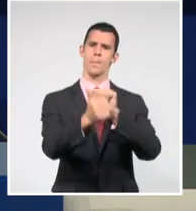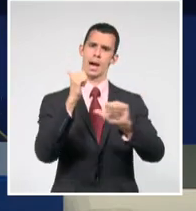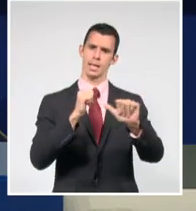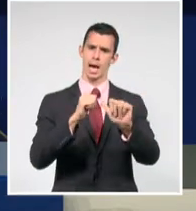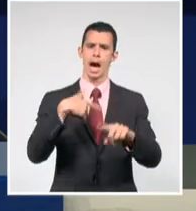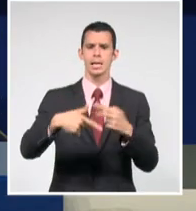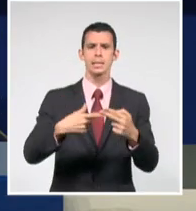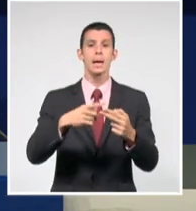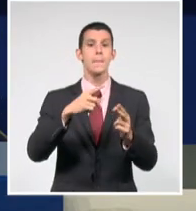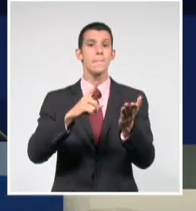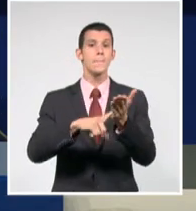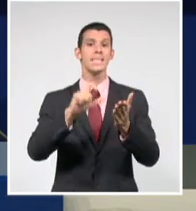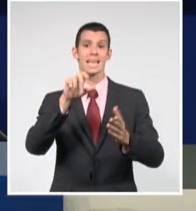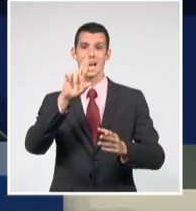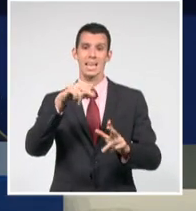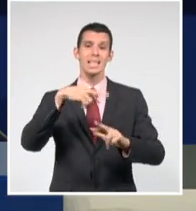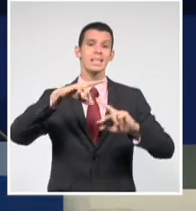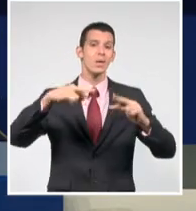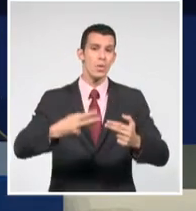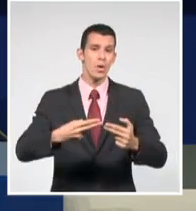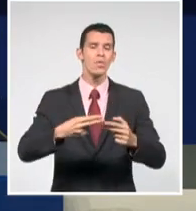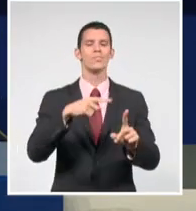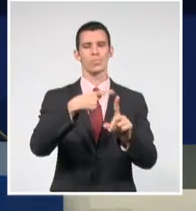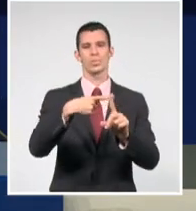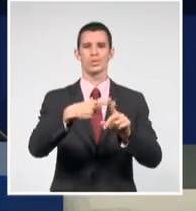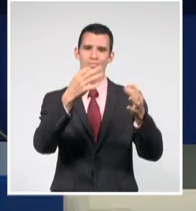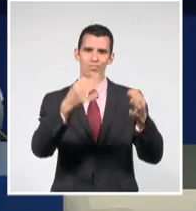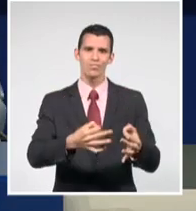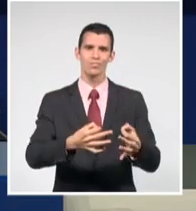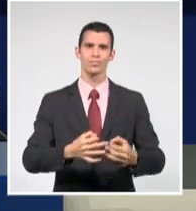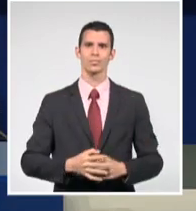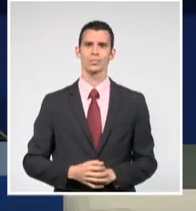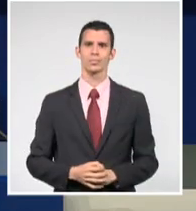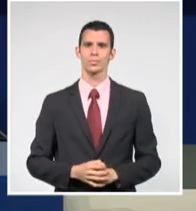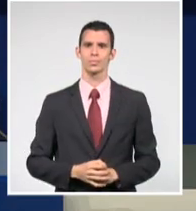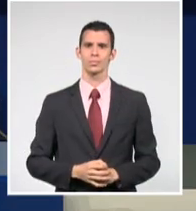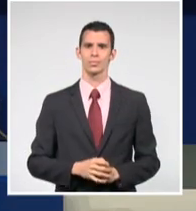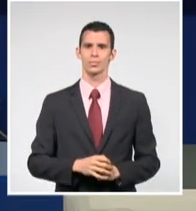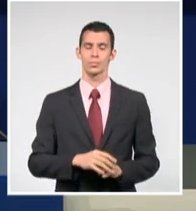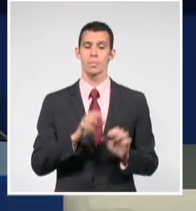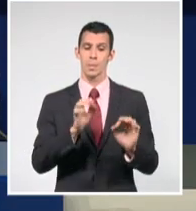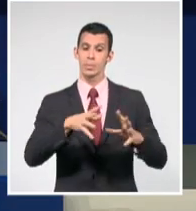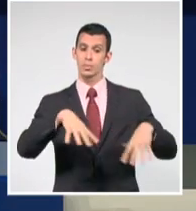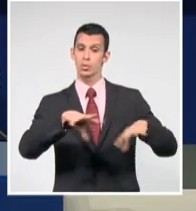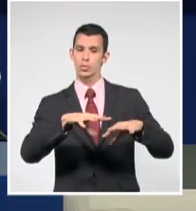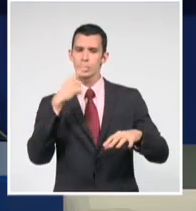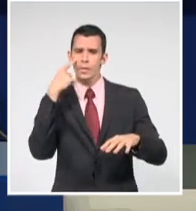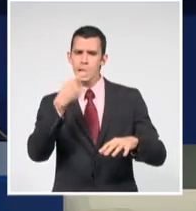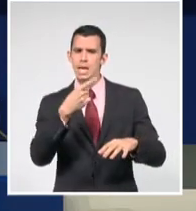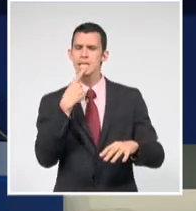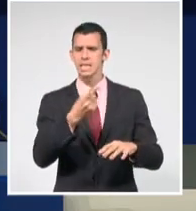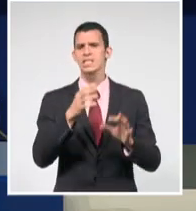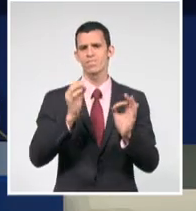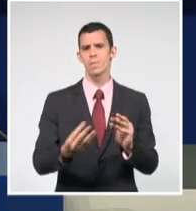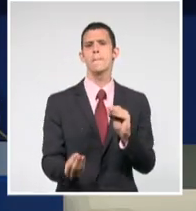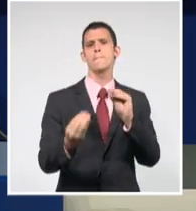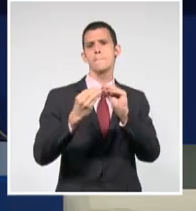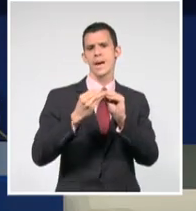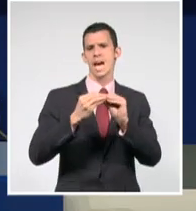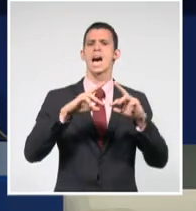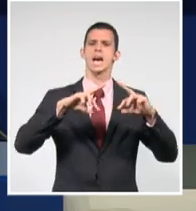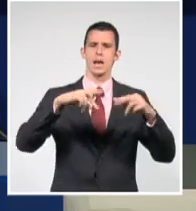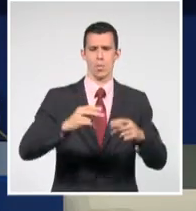positivo. Entonces, en esos casos se plantea que se volvió a reinfectar. Eso quiere decir que si fue así,